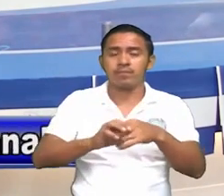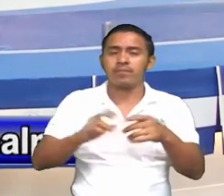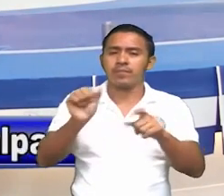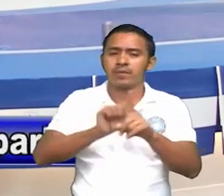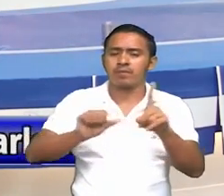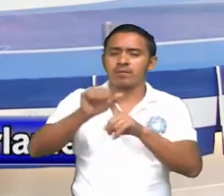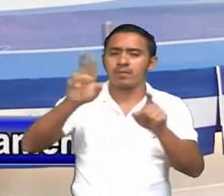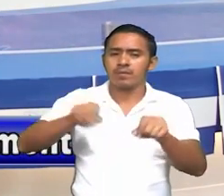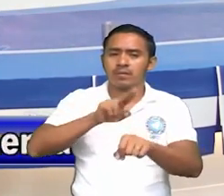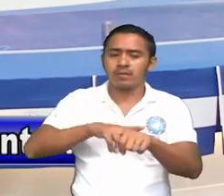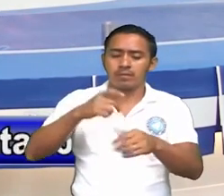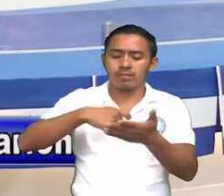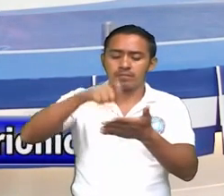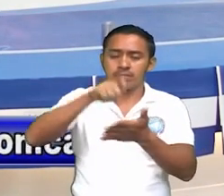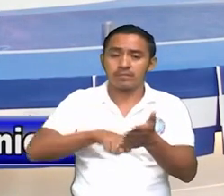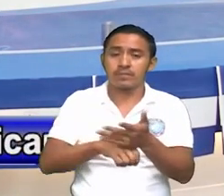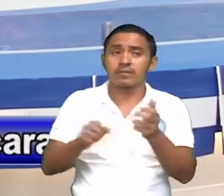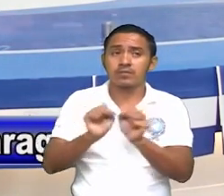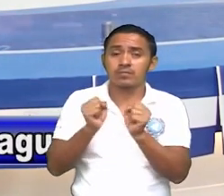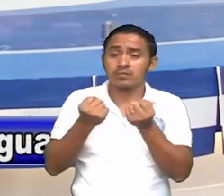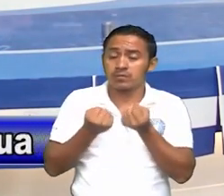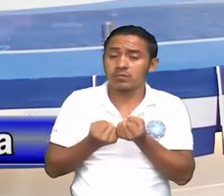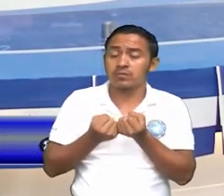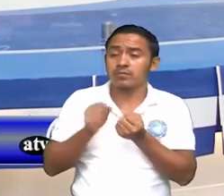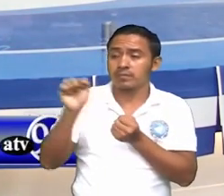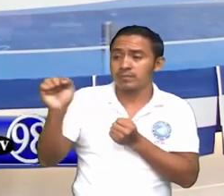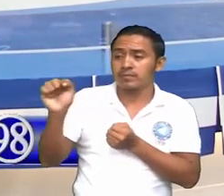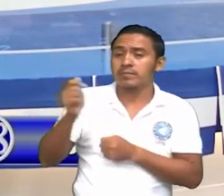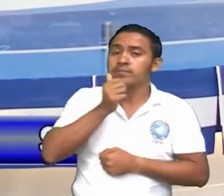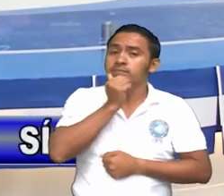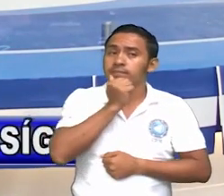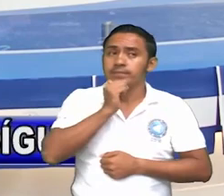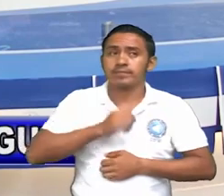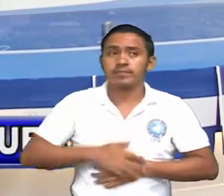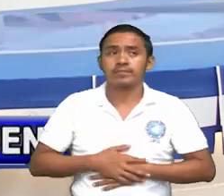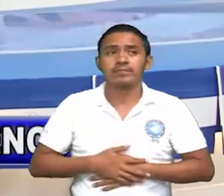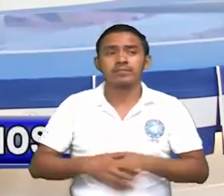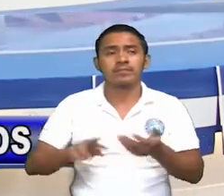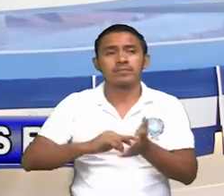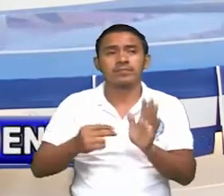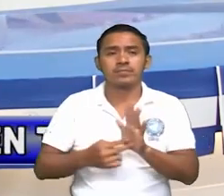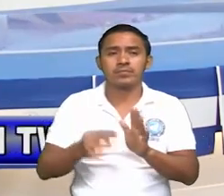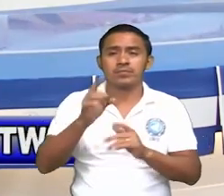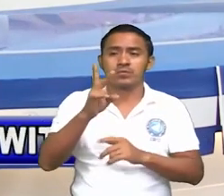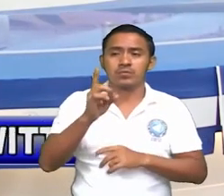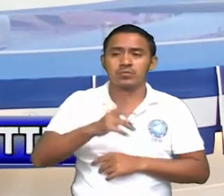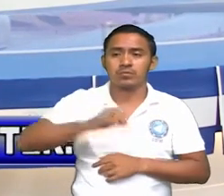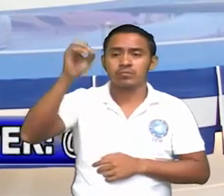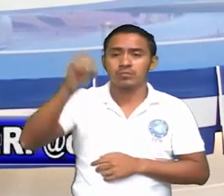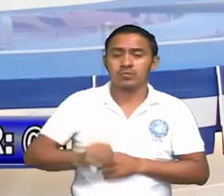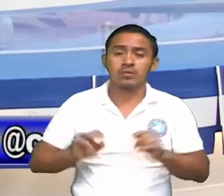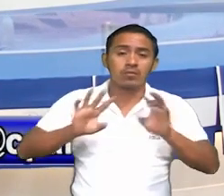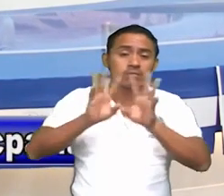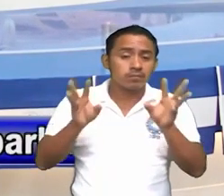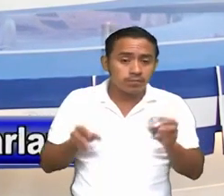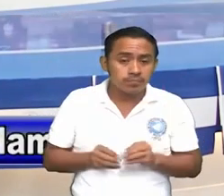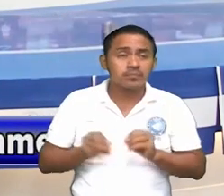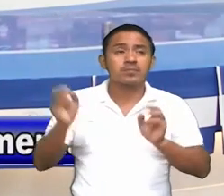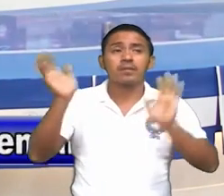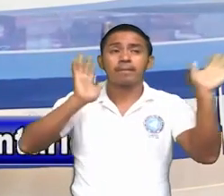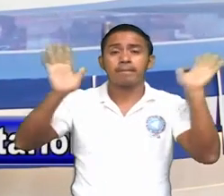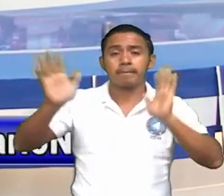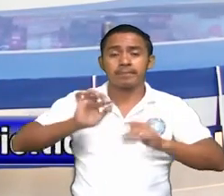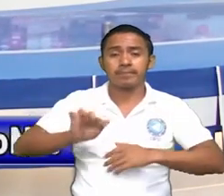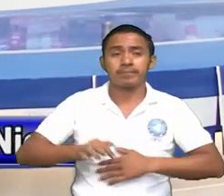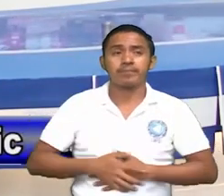nicaragüense aprobó un acuerdo de asociación comercial con este país, que representa el 12% de todo el mercado de este